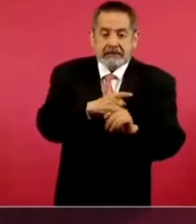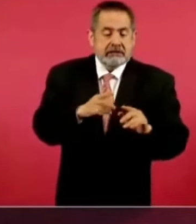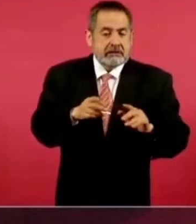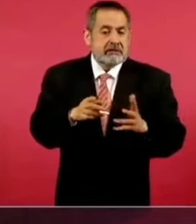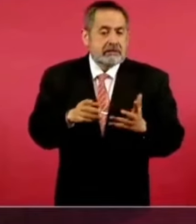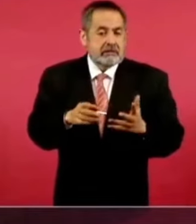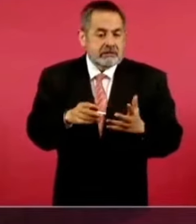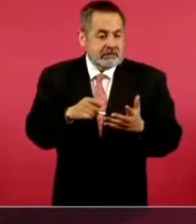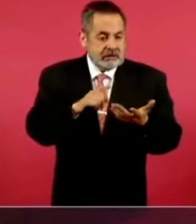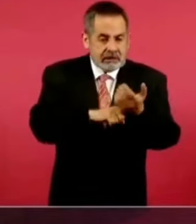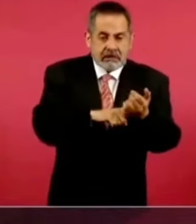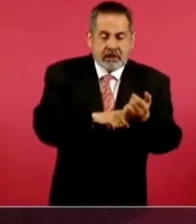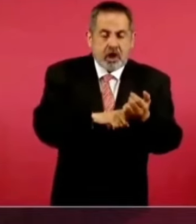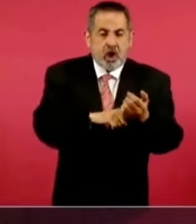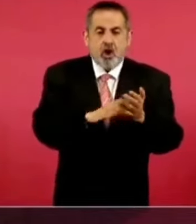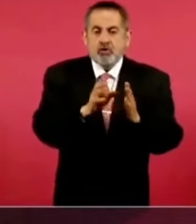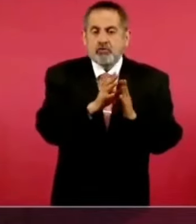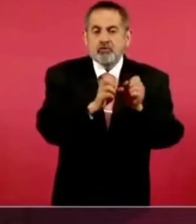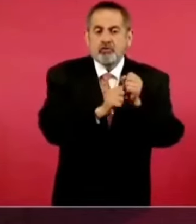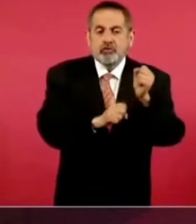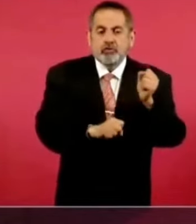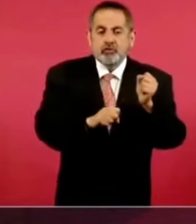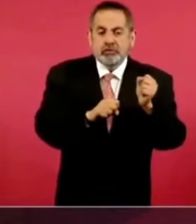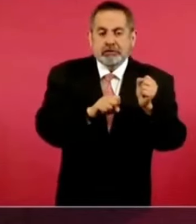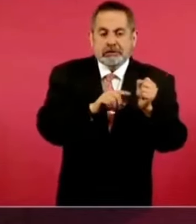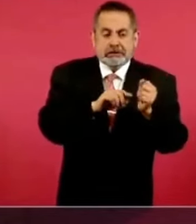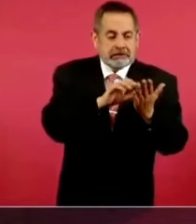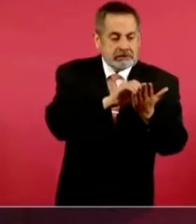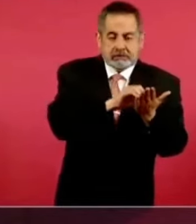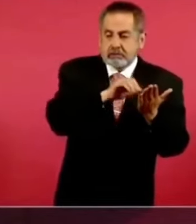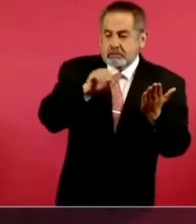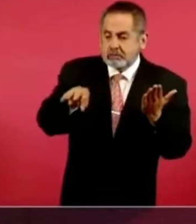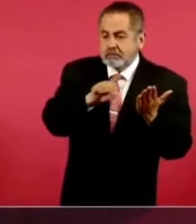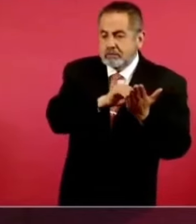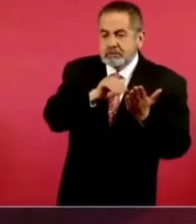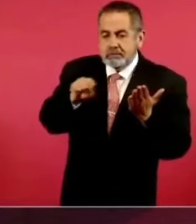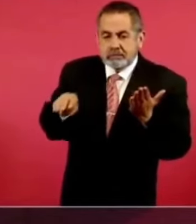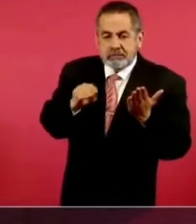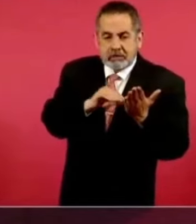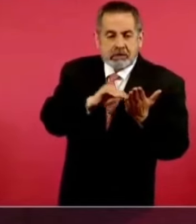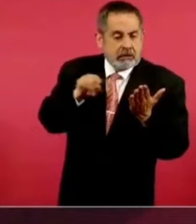muchos de los fundamentos de la Constitución del 17